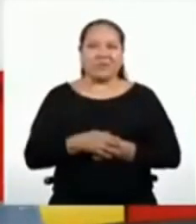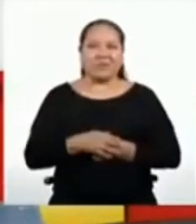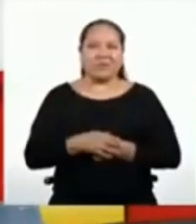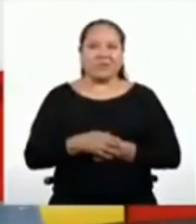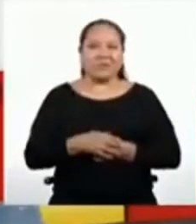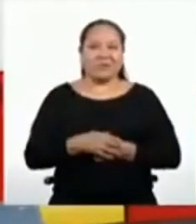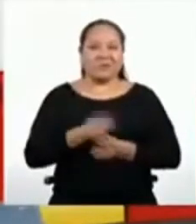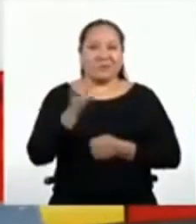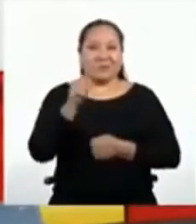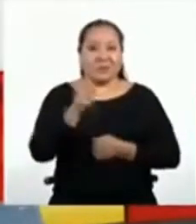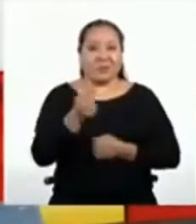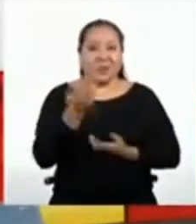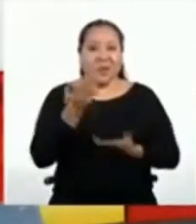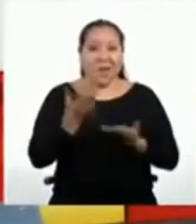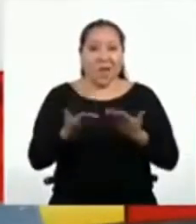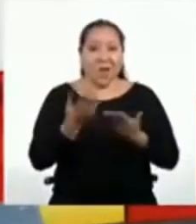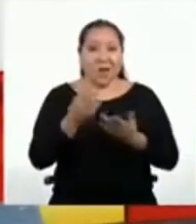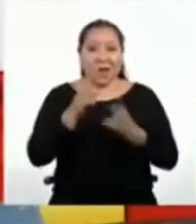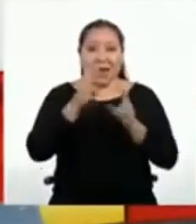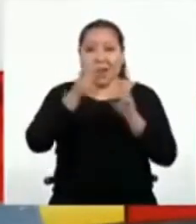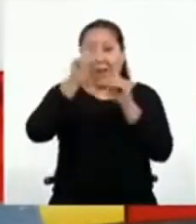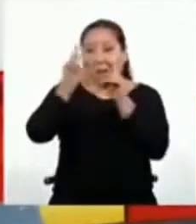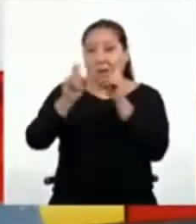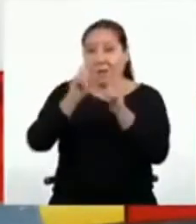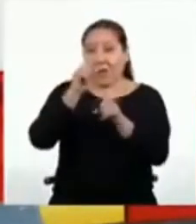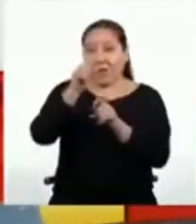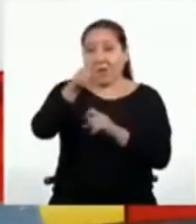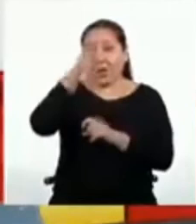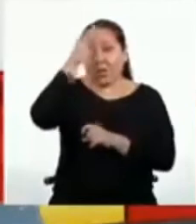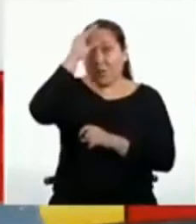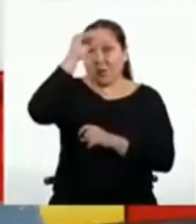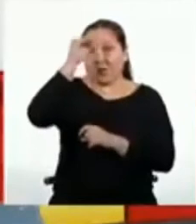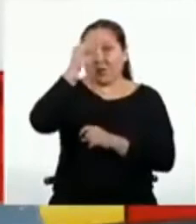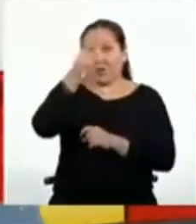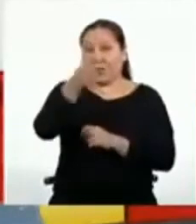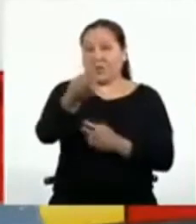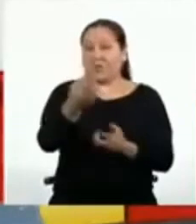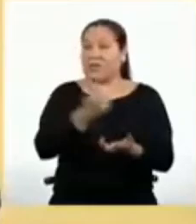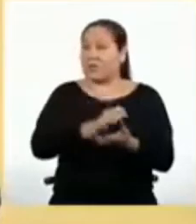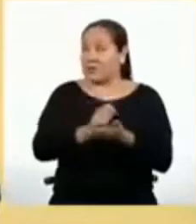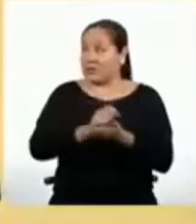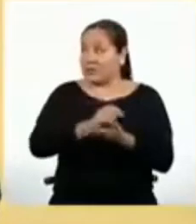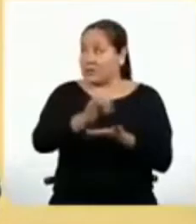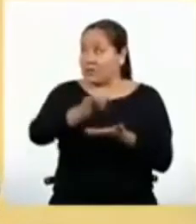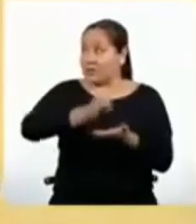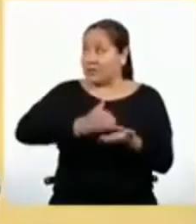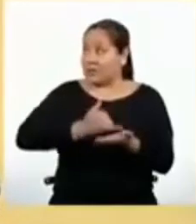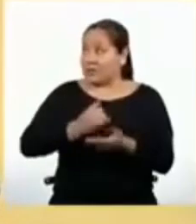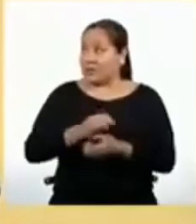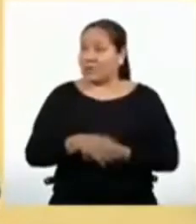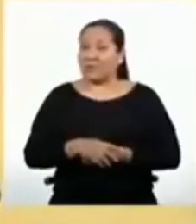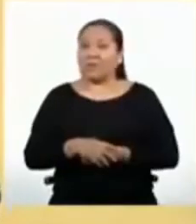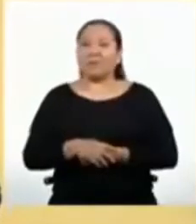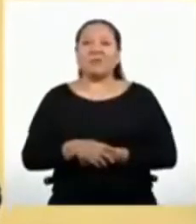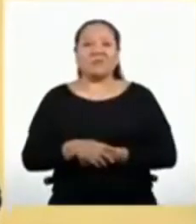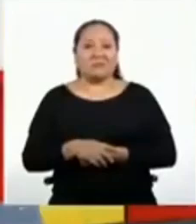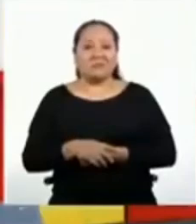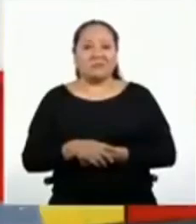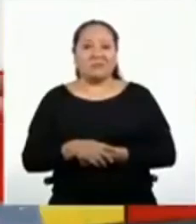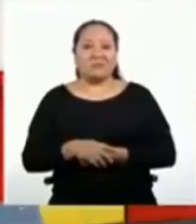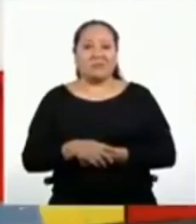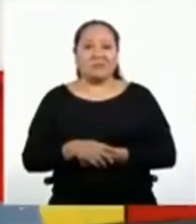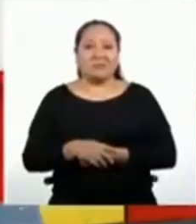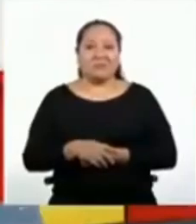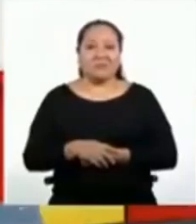parece ahora si atendemos a las preguntas que los chicos y chicas nos escriben desde casa? Por supuesto.